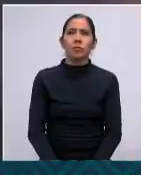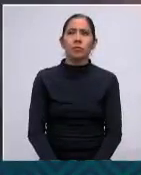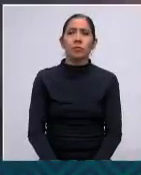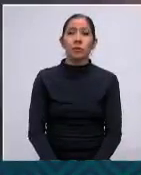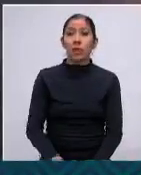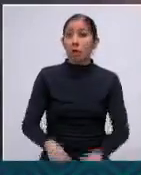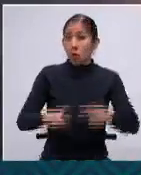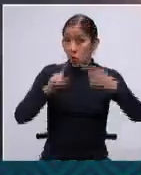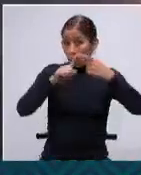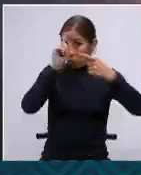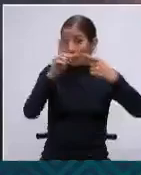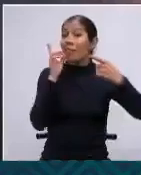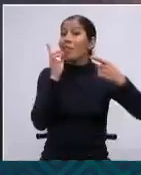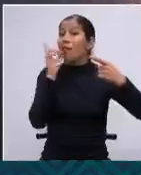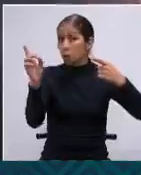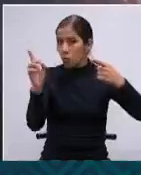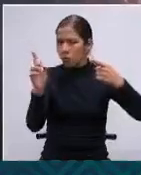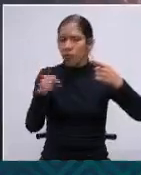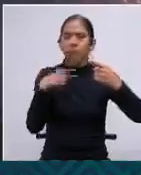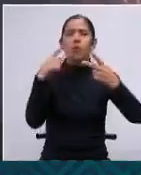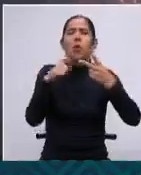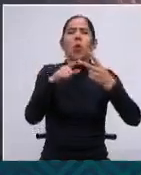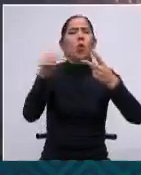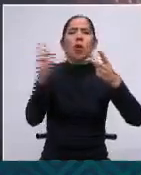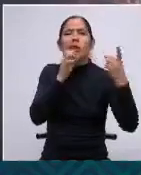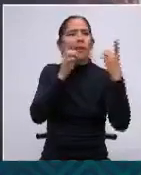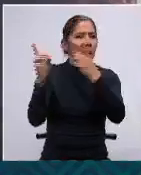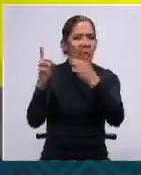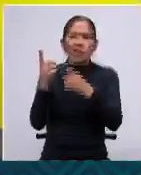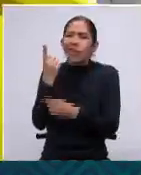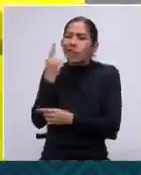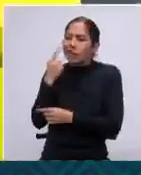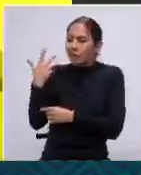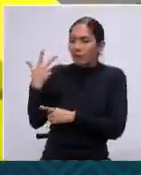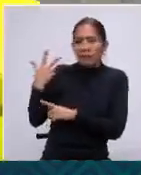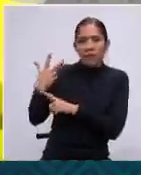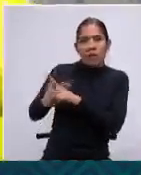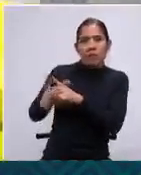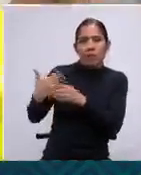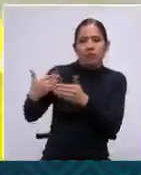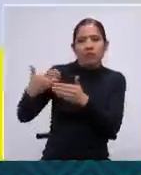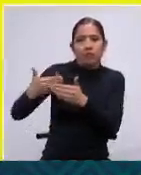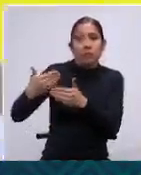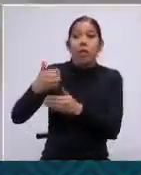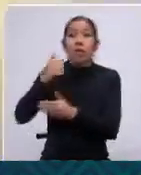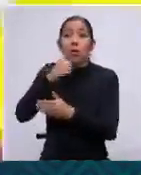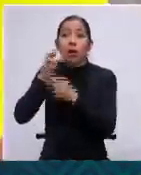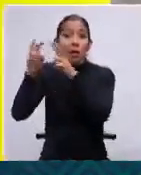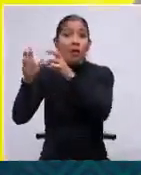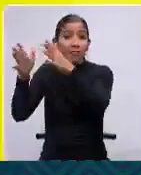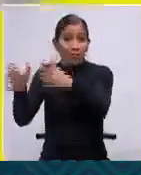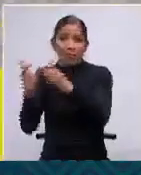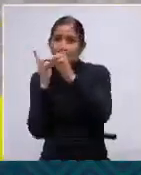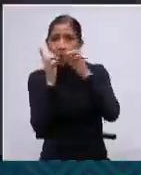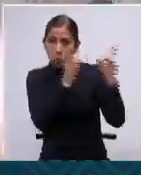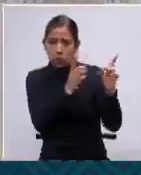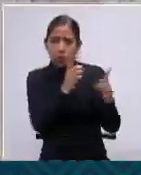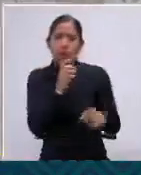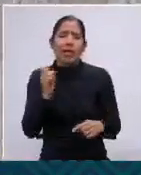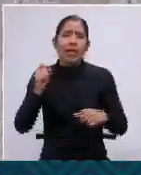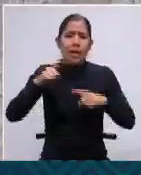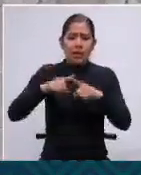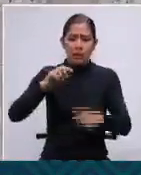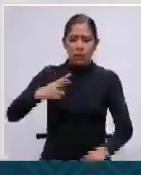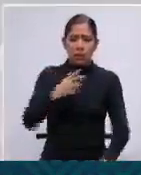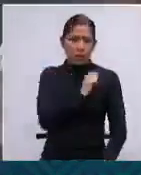La segunda denuncia por acoso y violencia política tiene 3 meses de investigación. La denunciante, Sheila Dávalos, ex subalcaldesa de la alcaldía